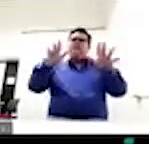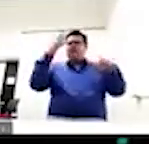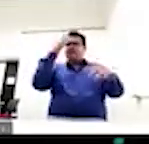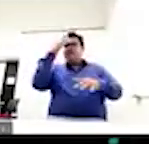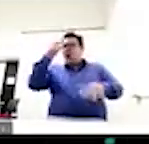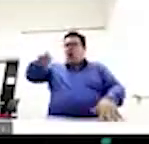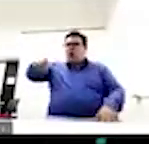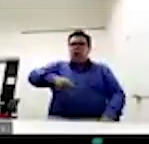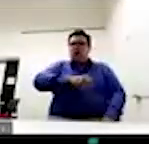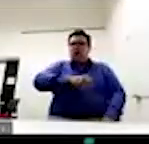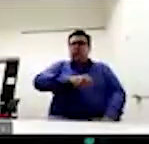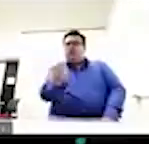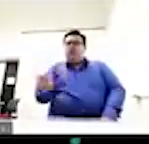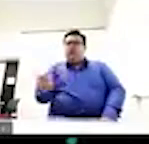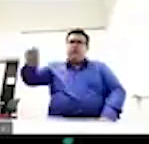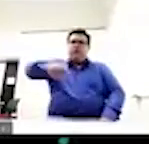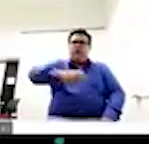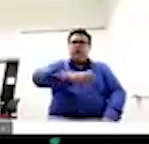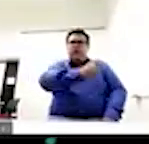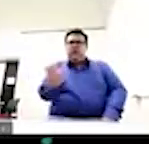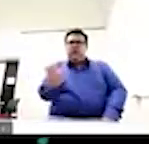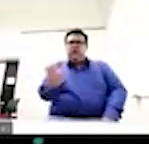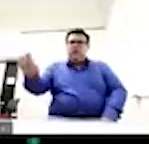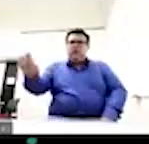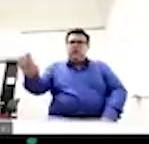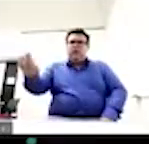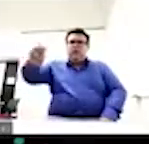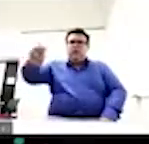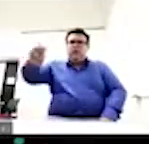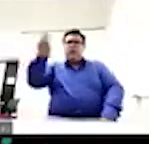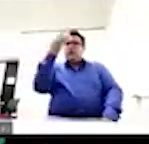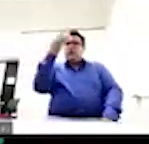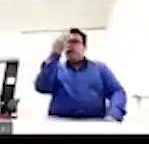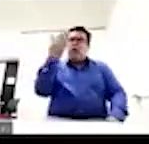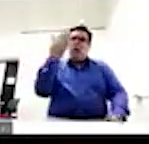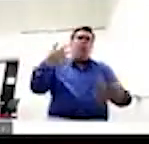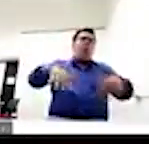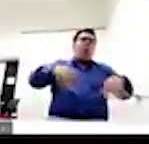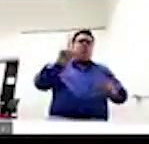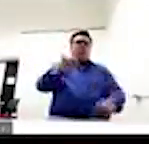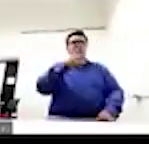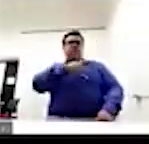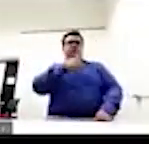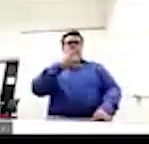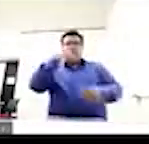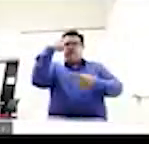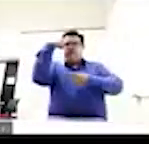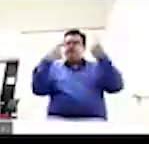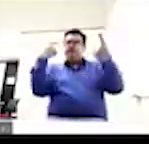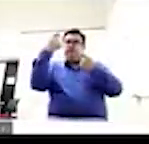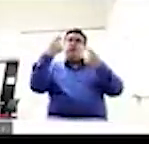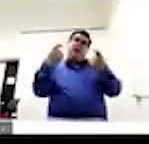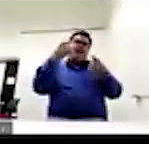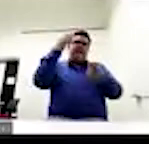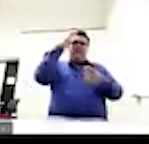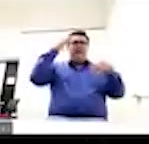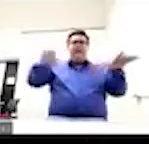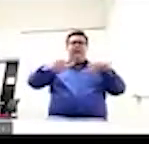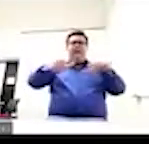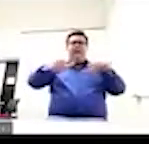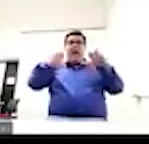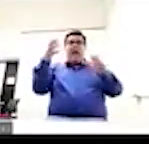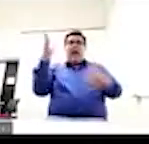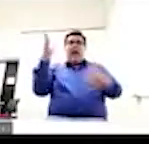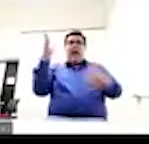había formado en él, cae de su frente durante el baño sin que el irresponsable aprendiz se percate de ello y se